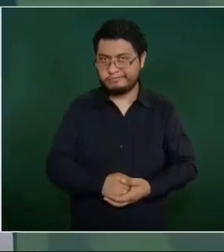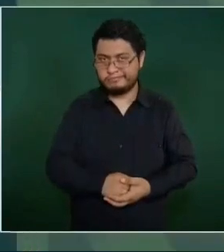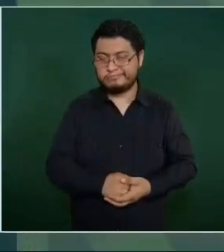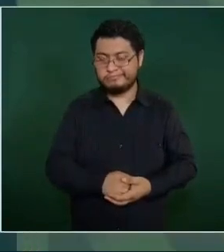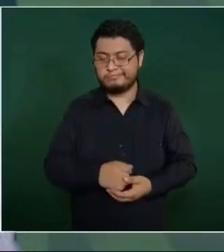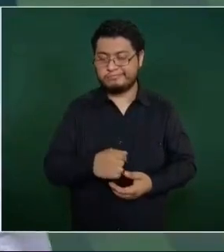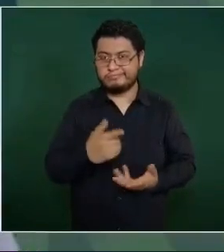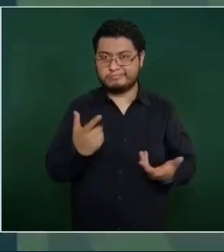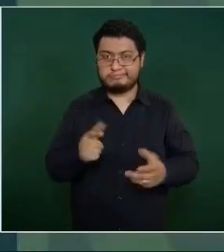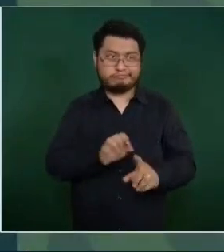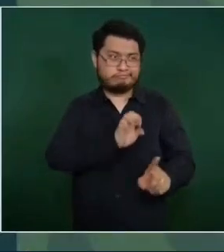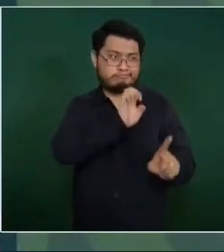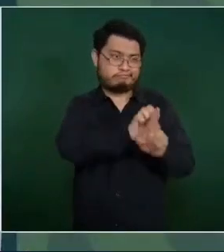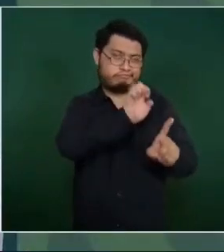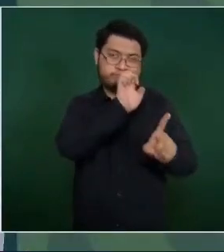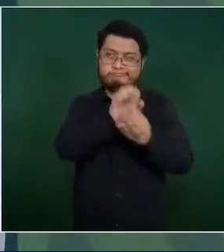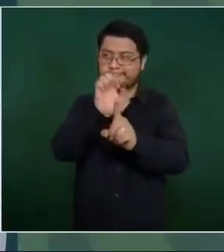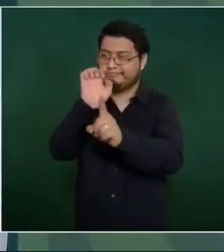y engañó,